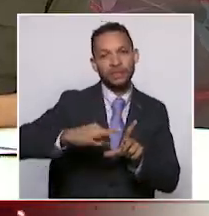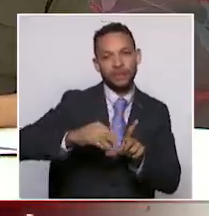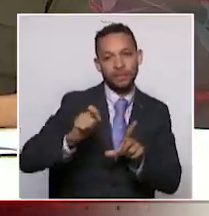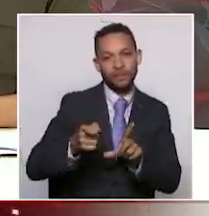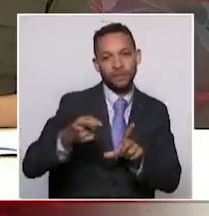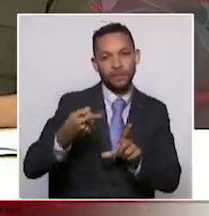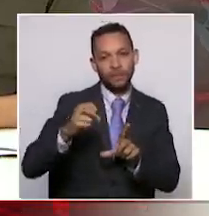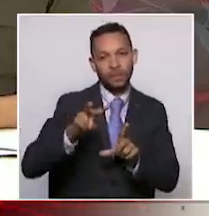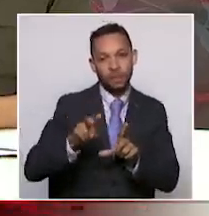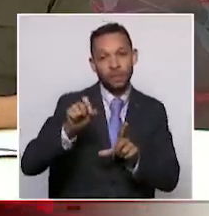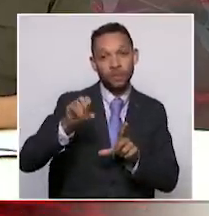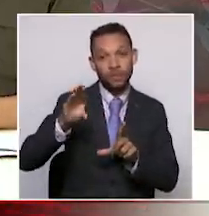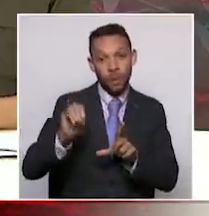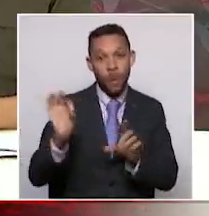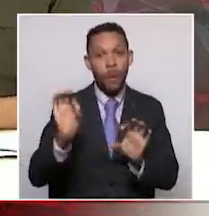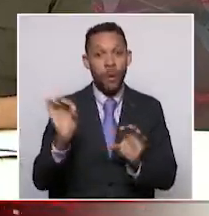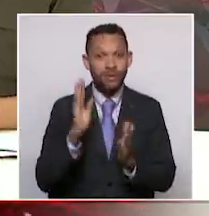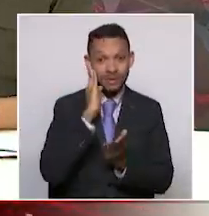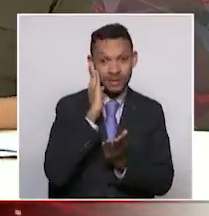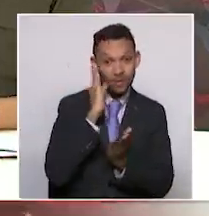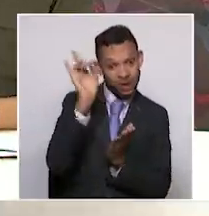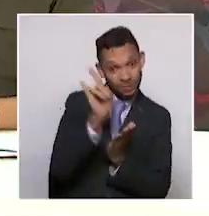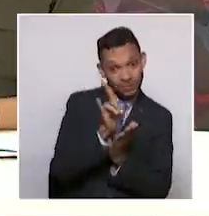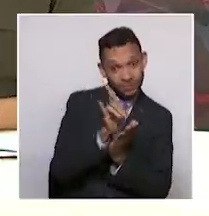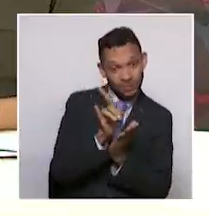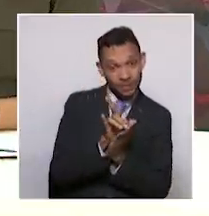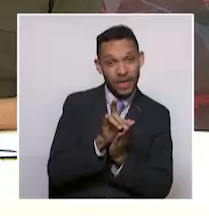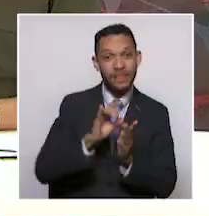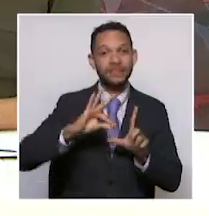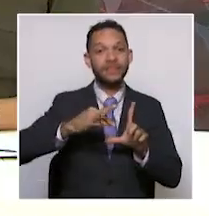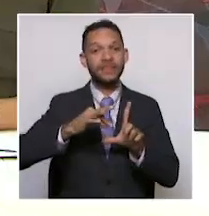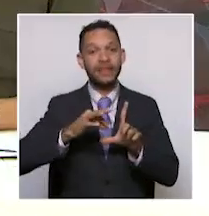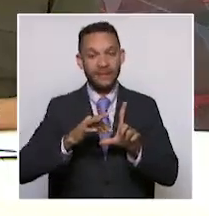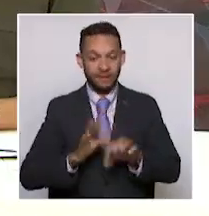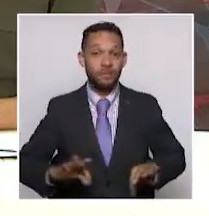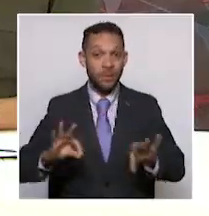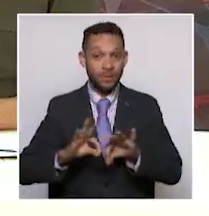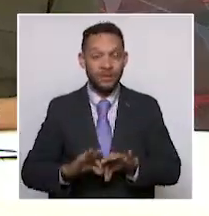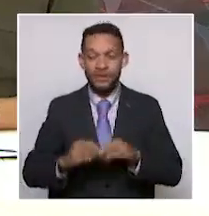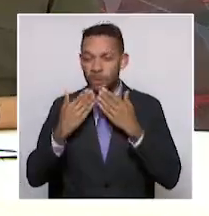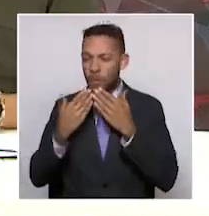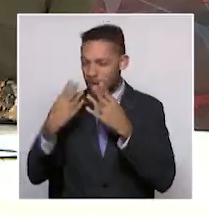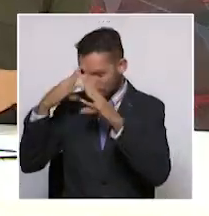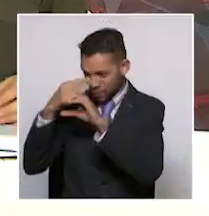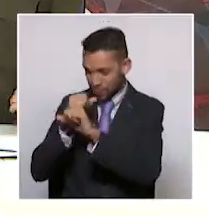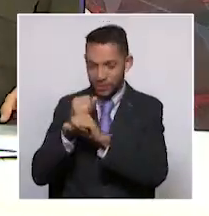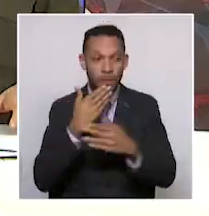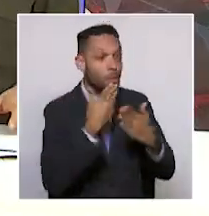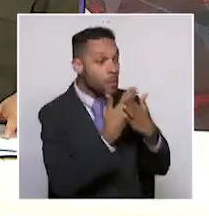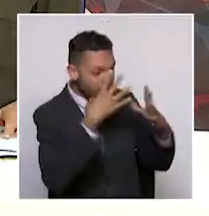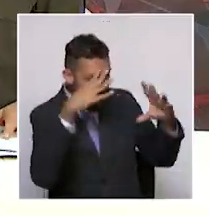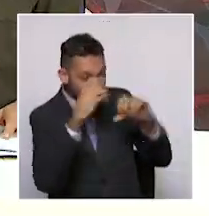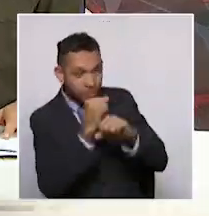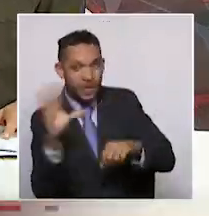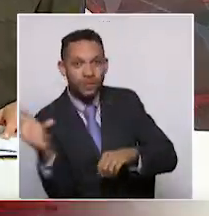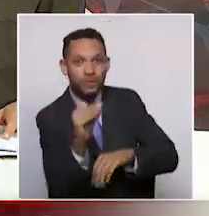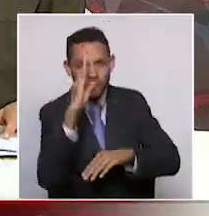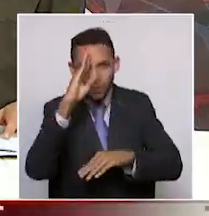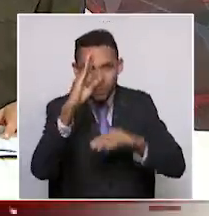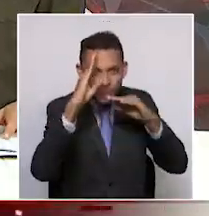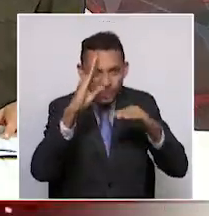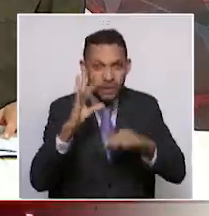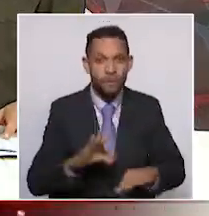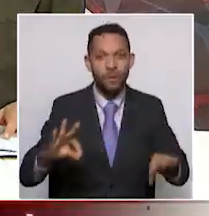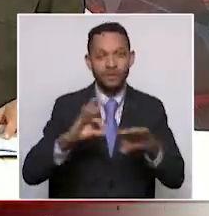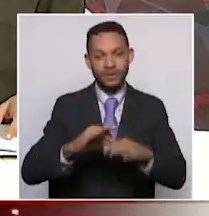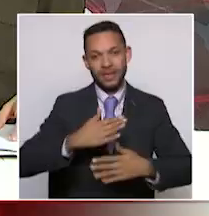www.telecafé.co.co o nos ven también a través de nuestra aplicación Telecafé. Rubén Darío, muy buenas noches. Hola Daniela, buenas noches para usted, para todos nuestros televidentes. El saludo cordial también